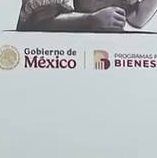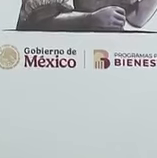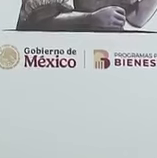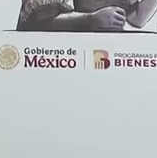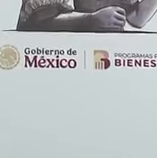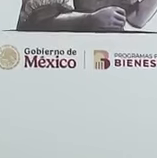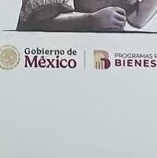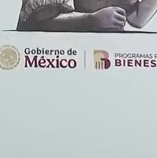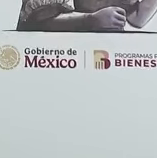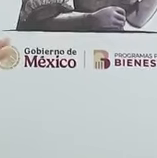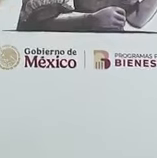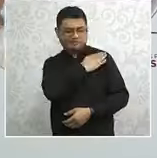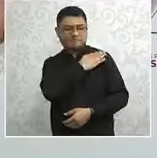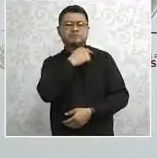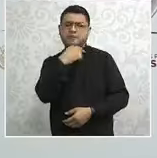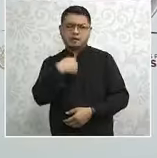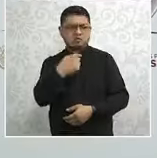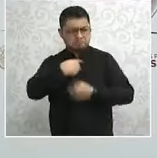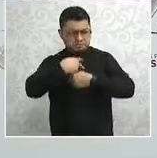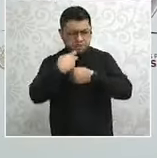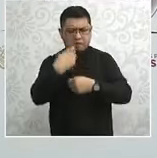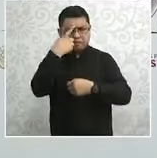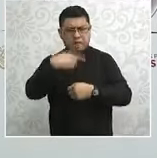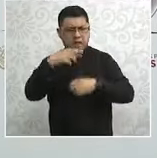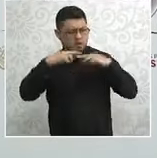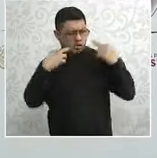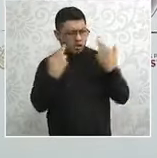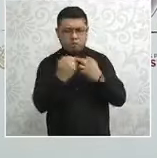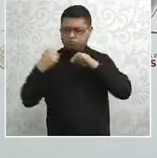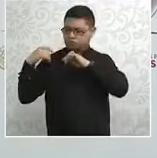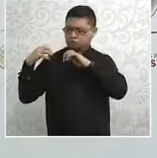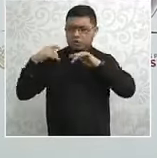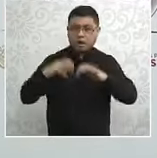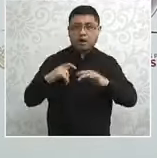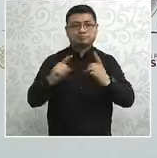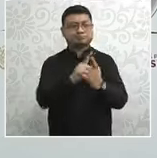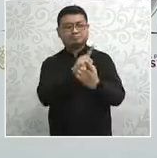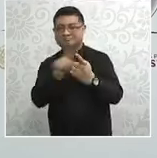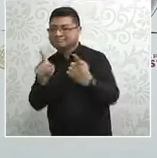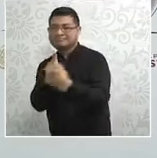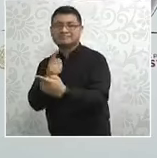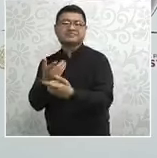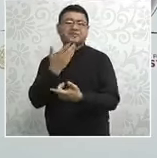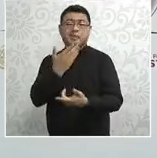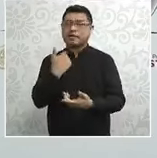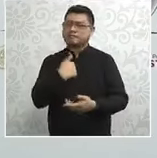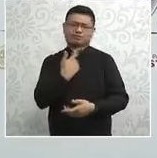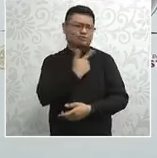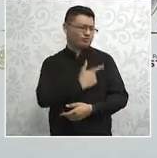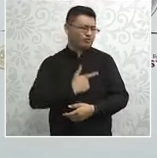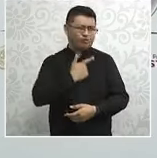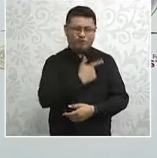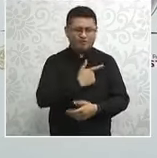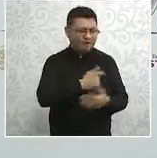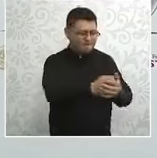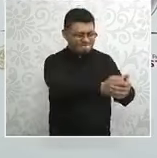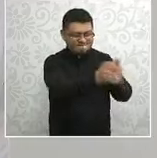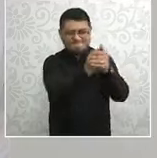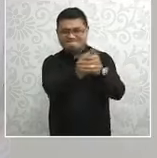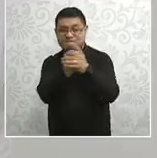haya convocado a esta reunión para estar con todas y todos ustedes siempre me da mucho gusto saludar a nuestra